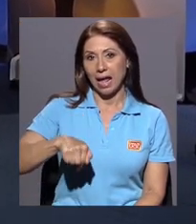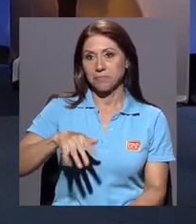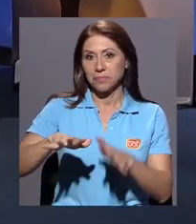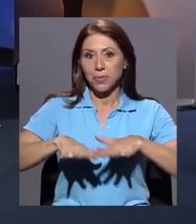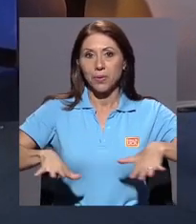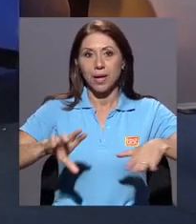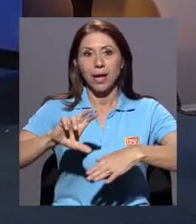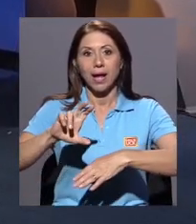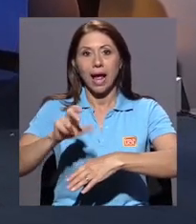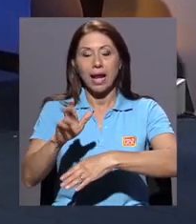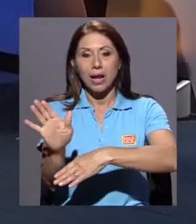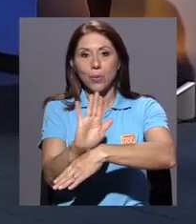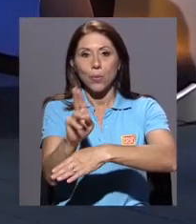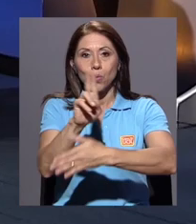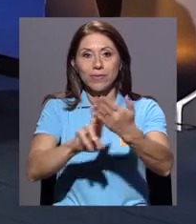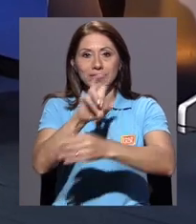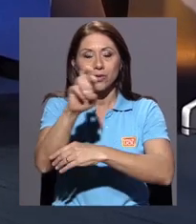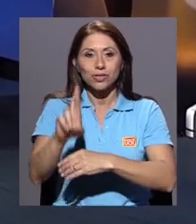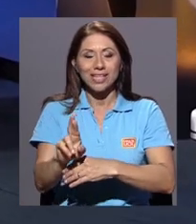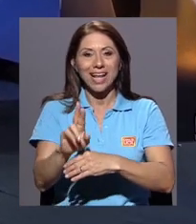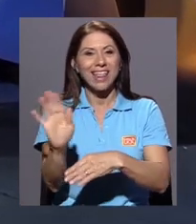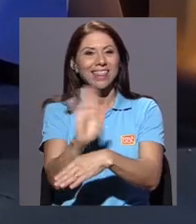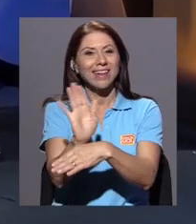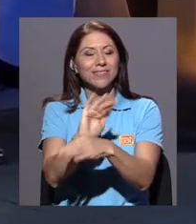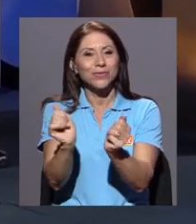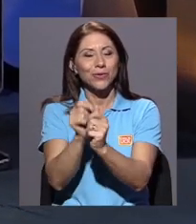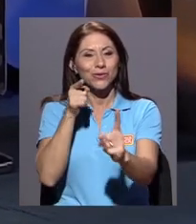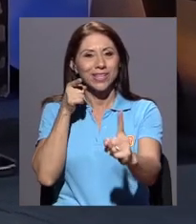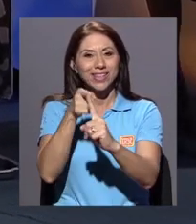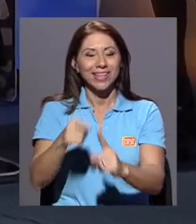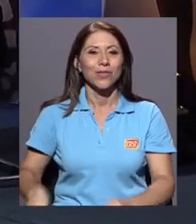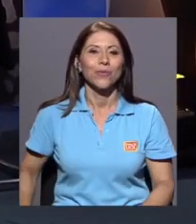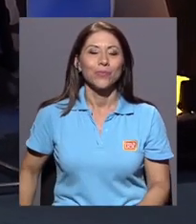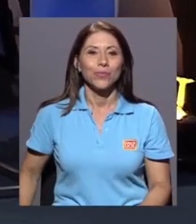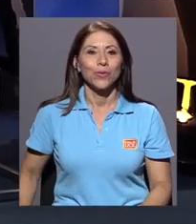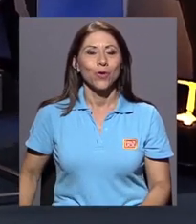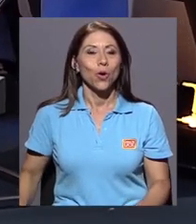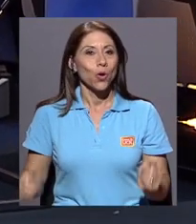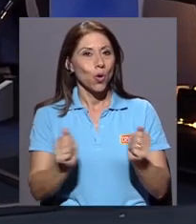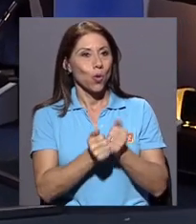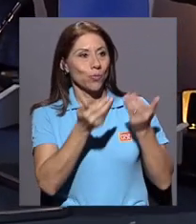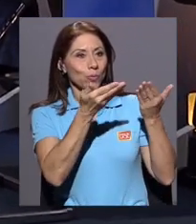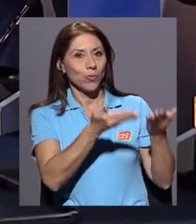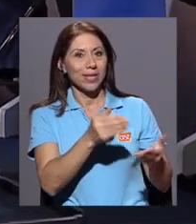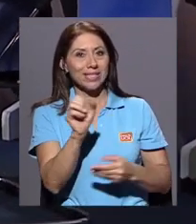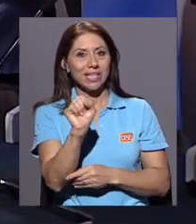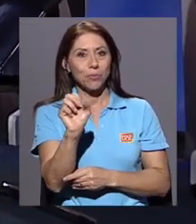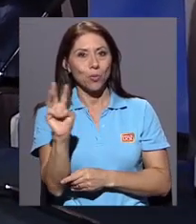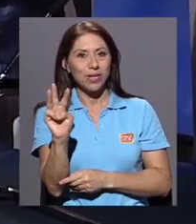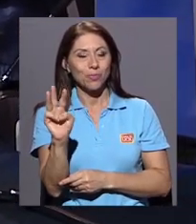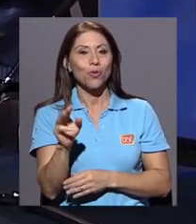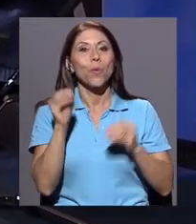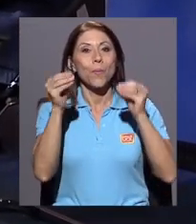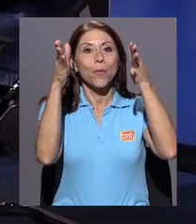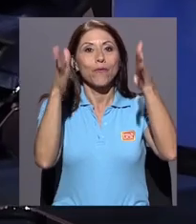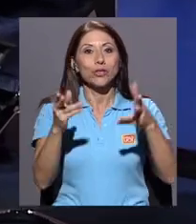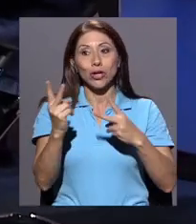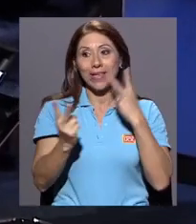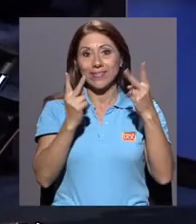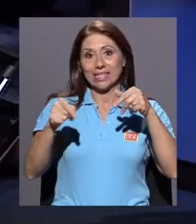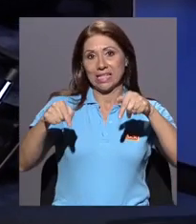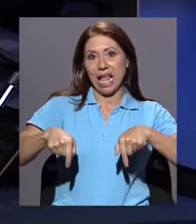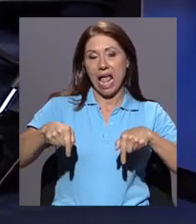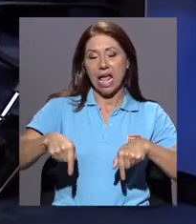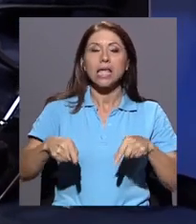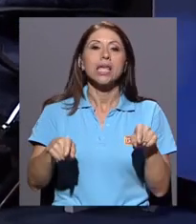Acá en los estudios del Canal Universidad de Costa Rica, haciendo televisión con sentido, con don Silvio Weisberg, profesor